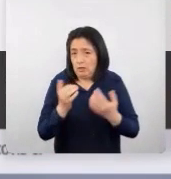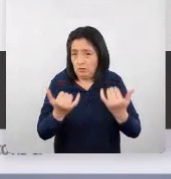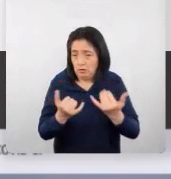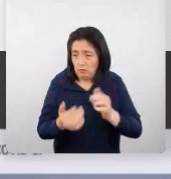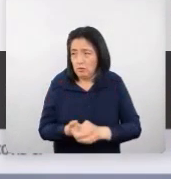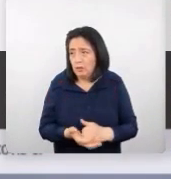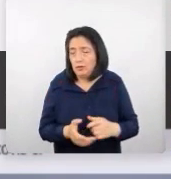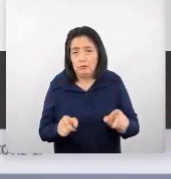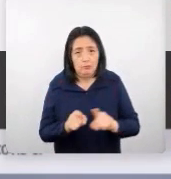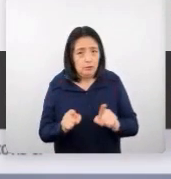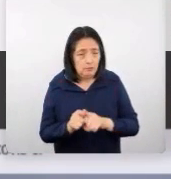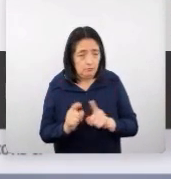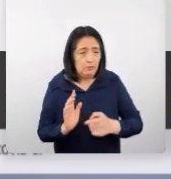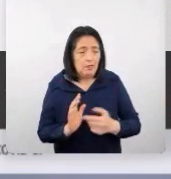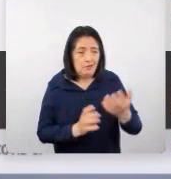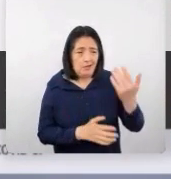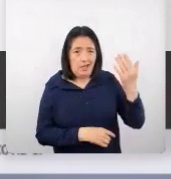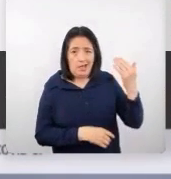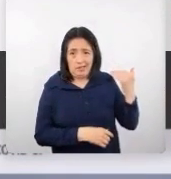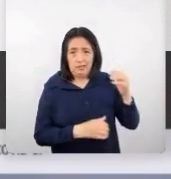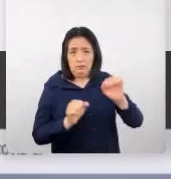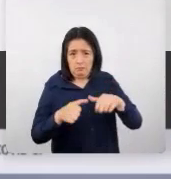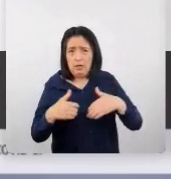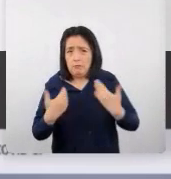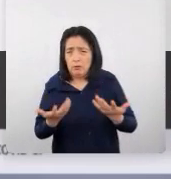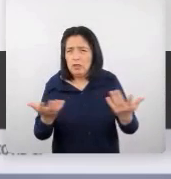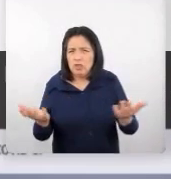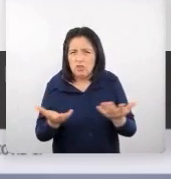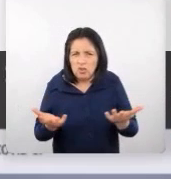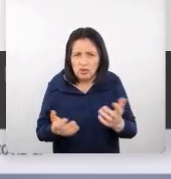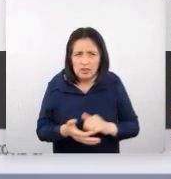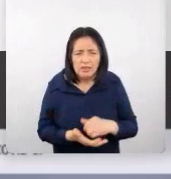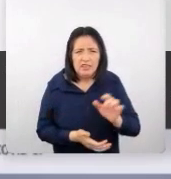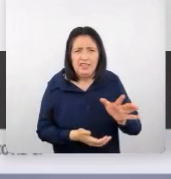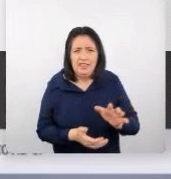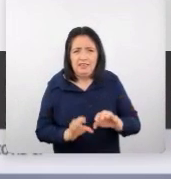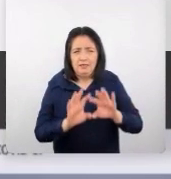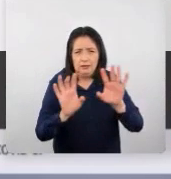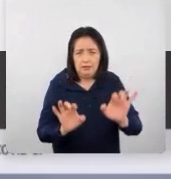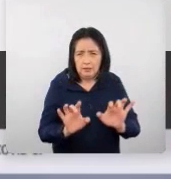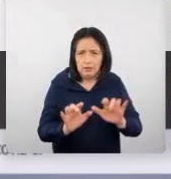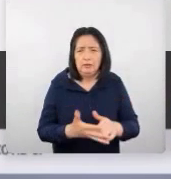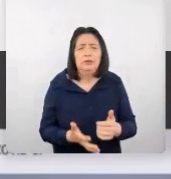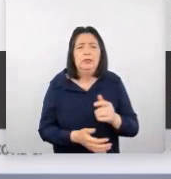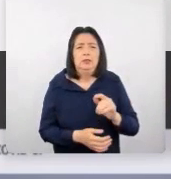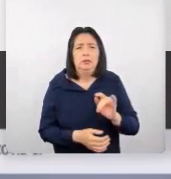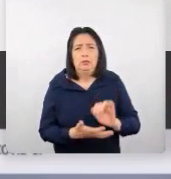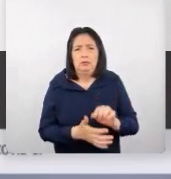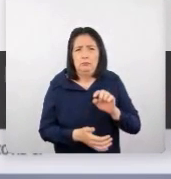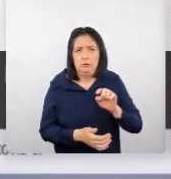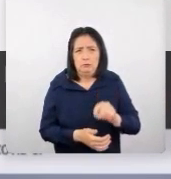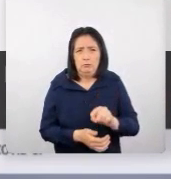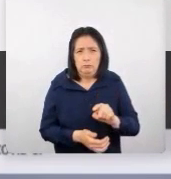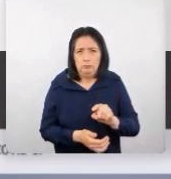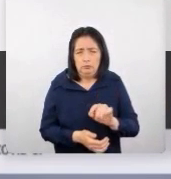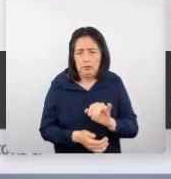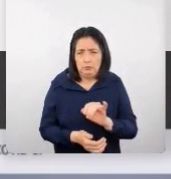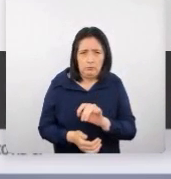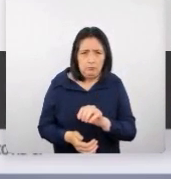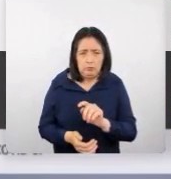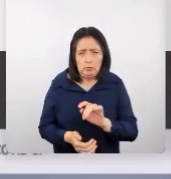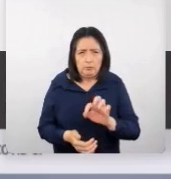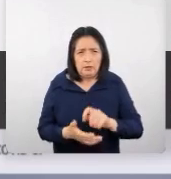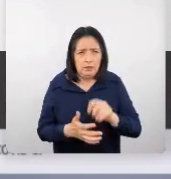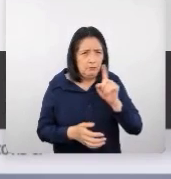así como las presentaciones anteriores, la van a poder encontrar en nuestro portal de turismoin.pe. Van a poder entrar en la parte